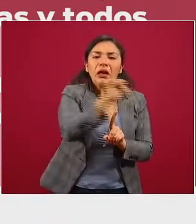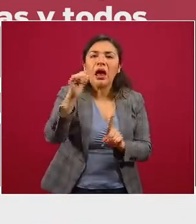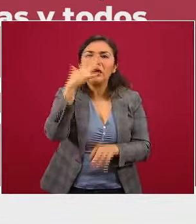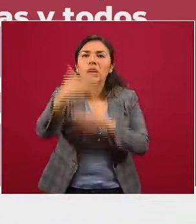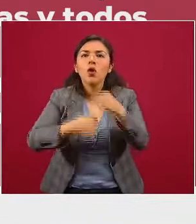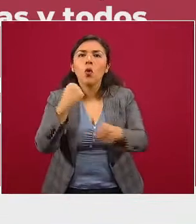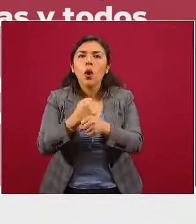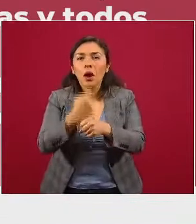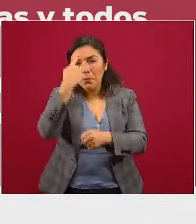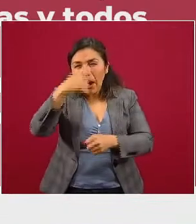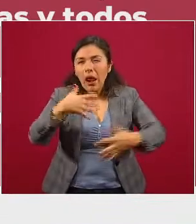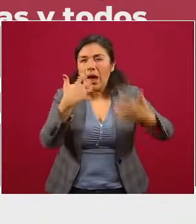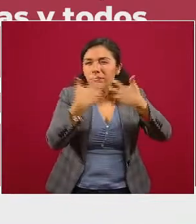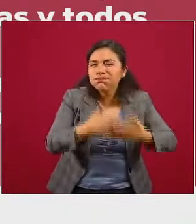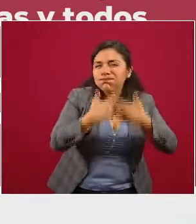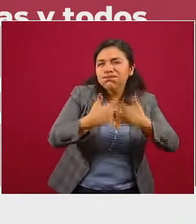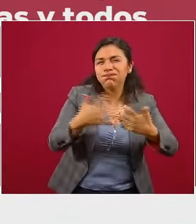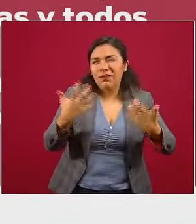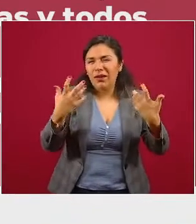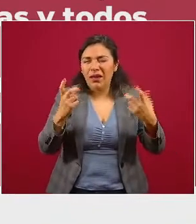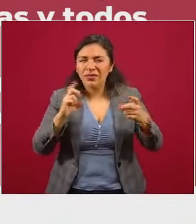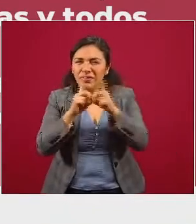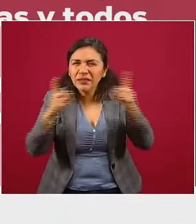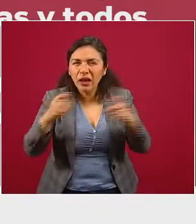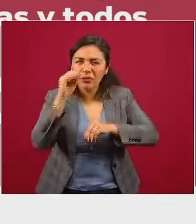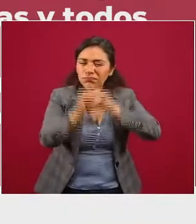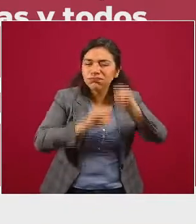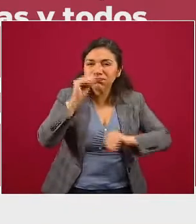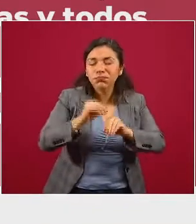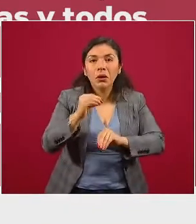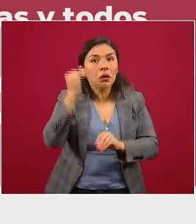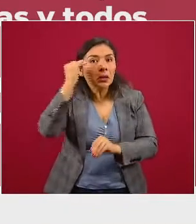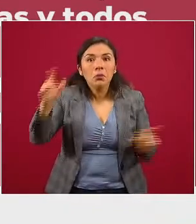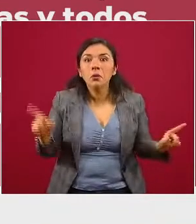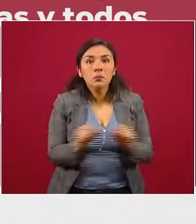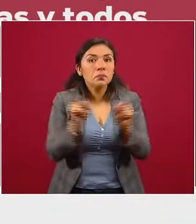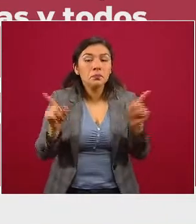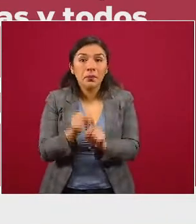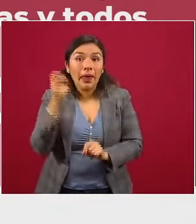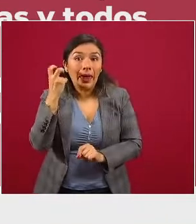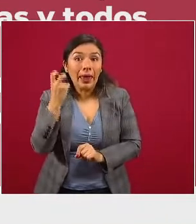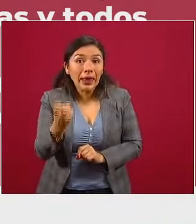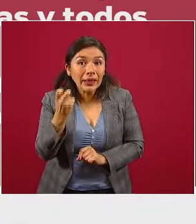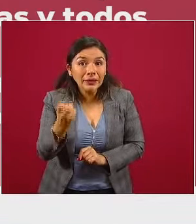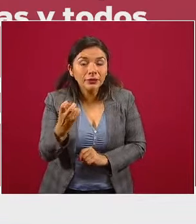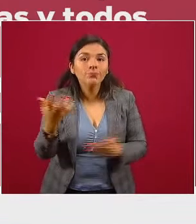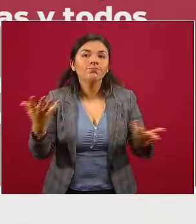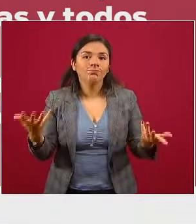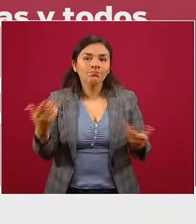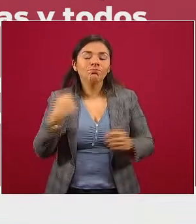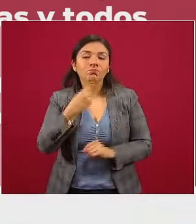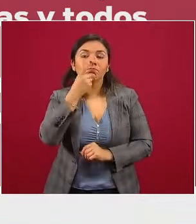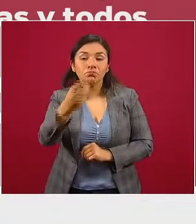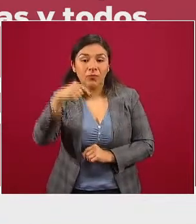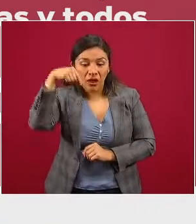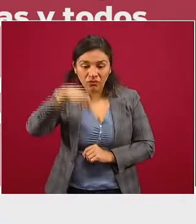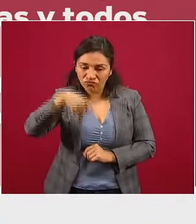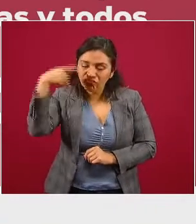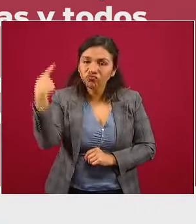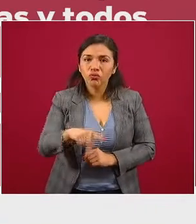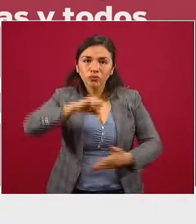para desarrollarse. La que sigue. En resumidas cuentas, la soberanía